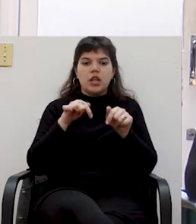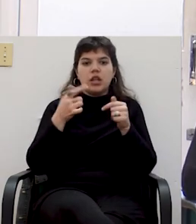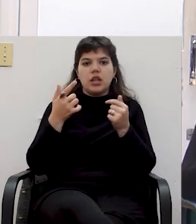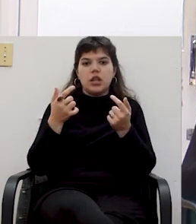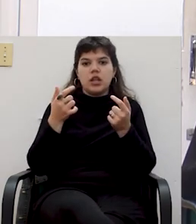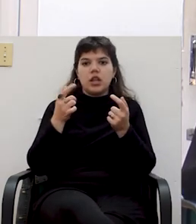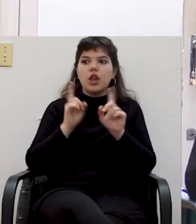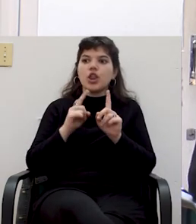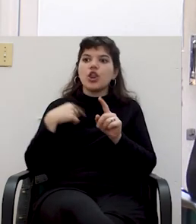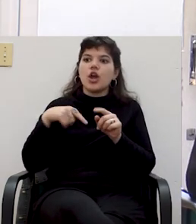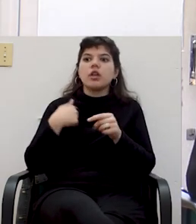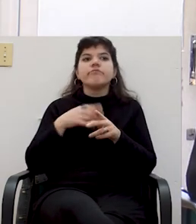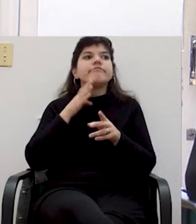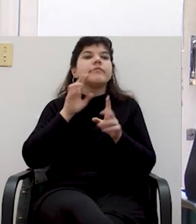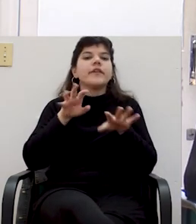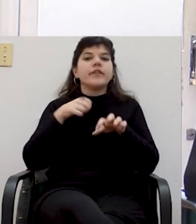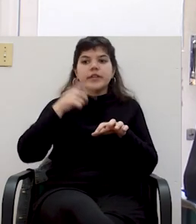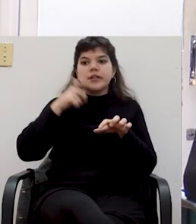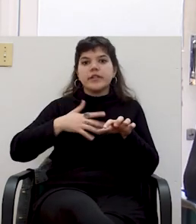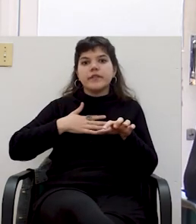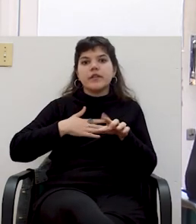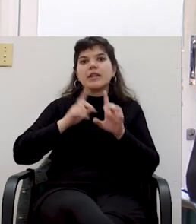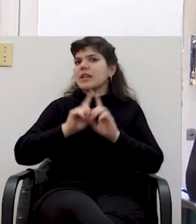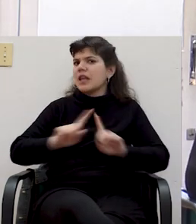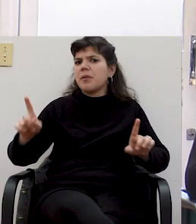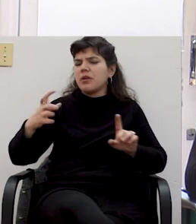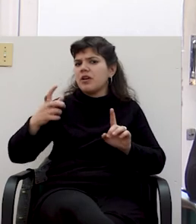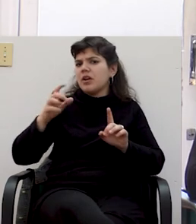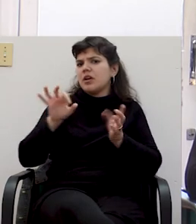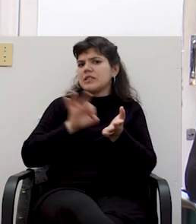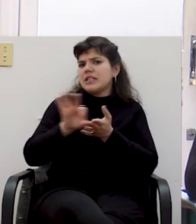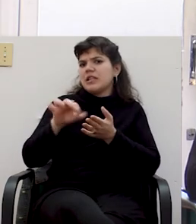en la cual vivimos y el sistema social en el cual vivimos.